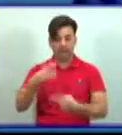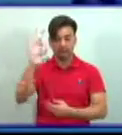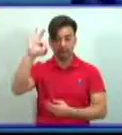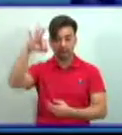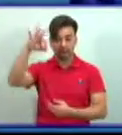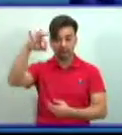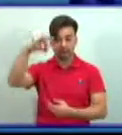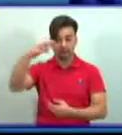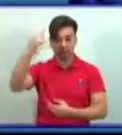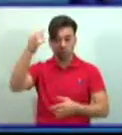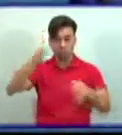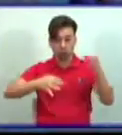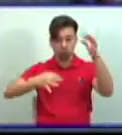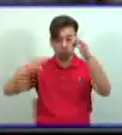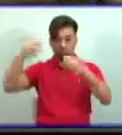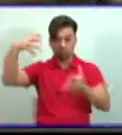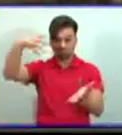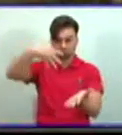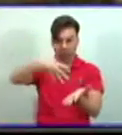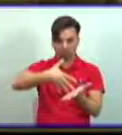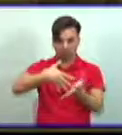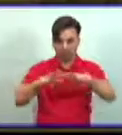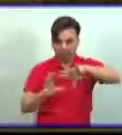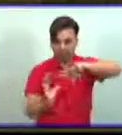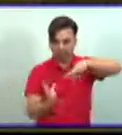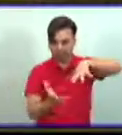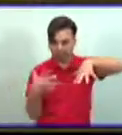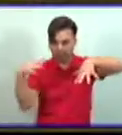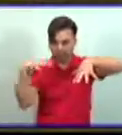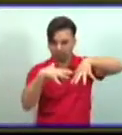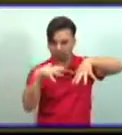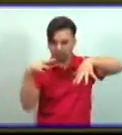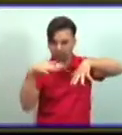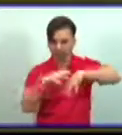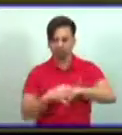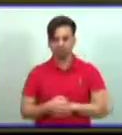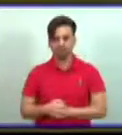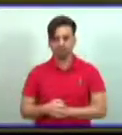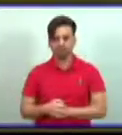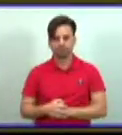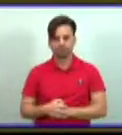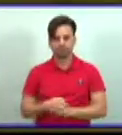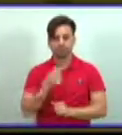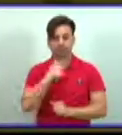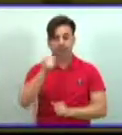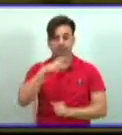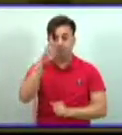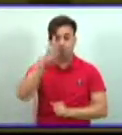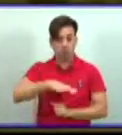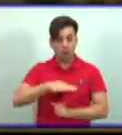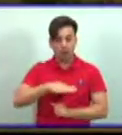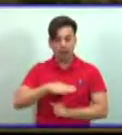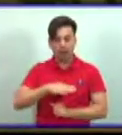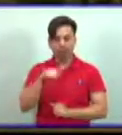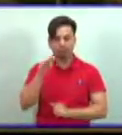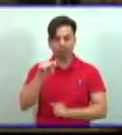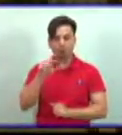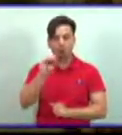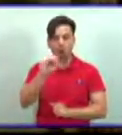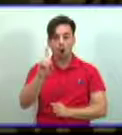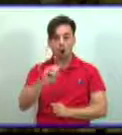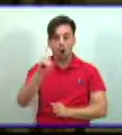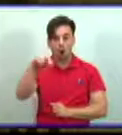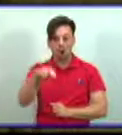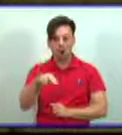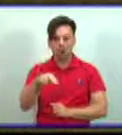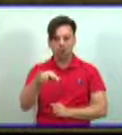la superficie terrestre. Sin esta capa protectora, las radiaciones ultravioletas podrían producir quemaduras en la piel